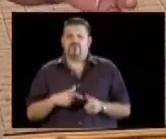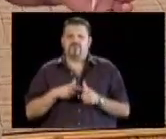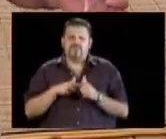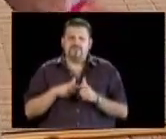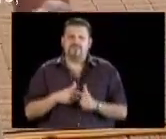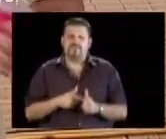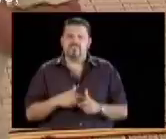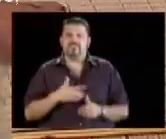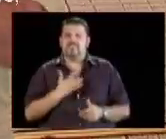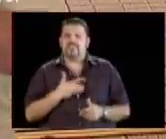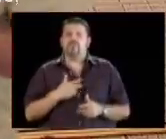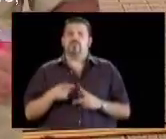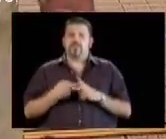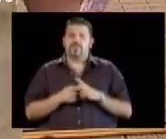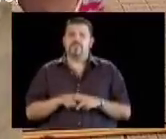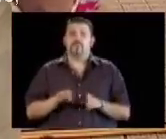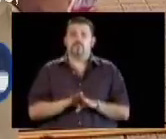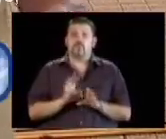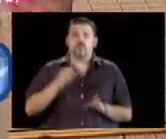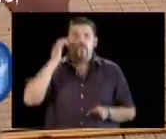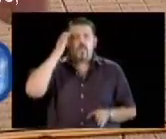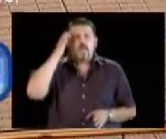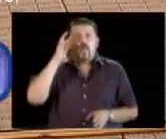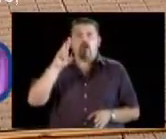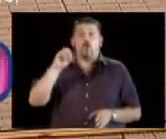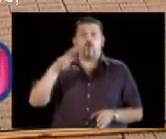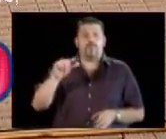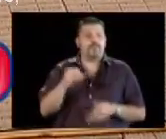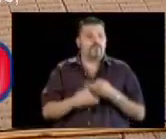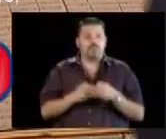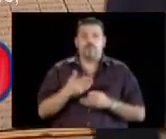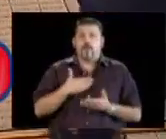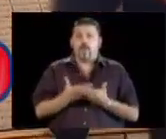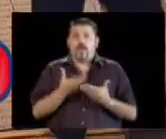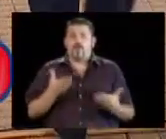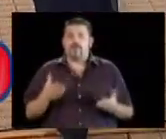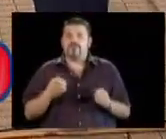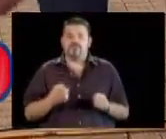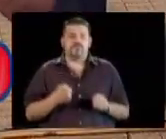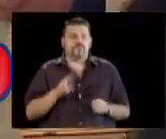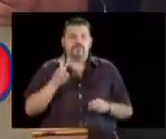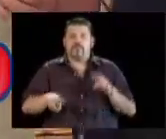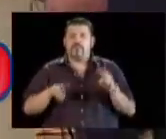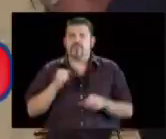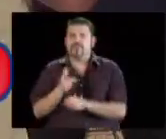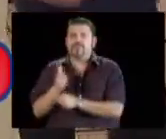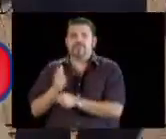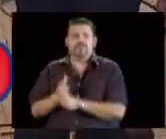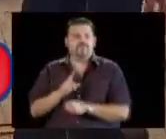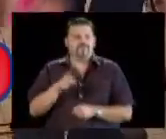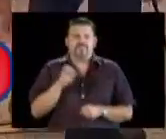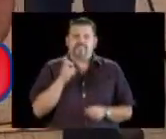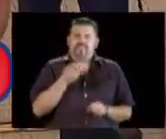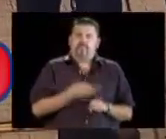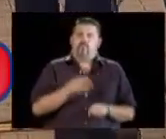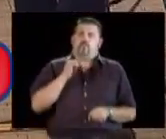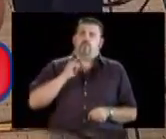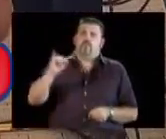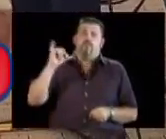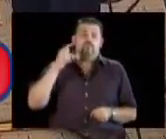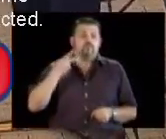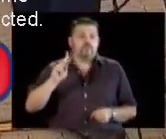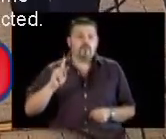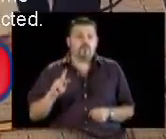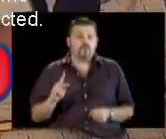viaje a Europa y se le concedió conocer Roma, que era su sueño conocer Roma. Sí, yo decía, no, está muy lejos de complacerla,